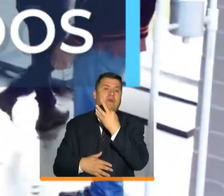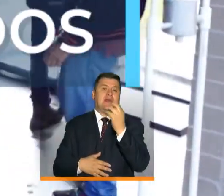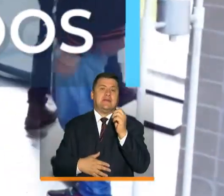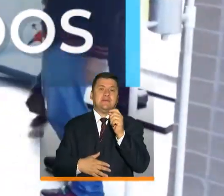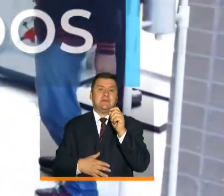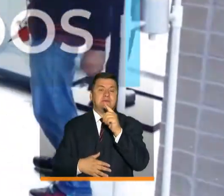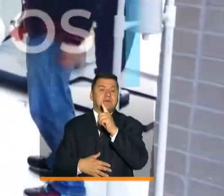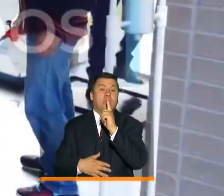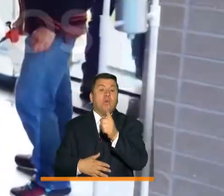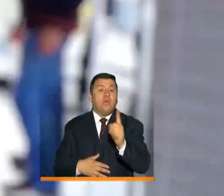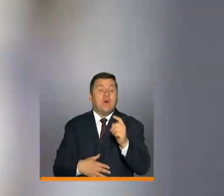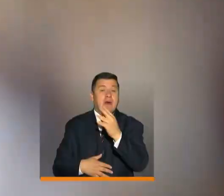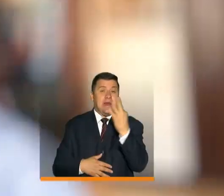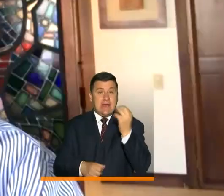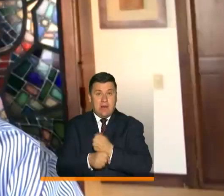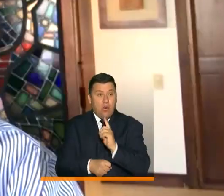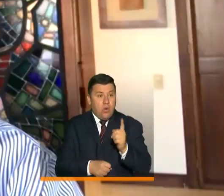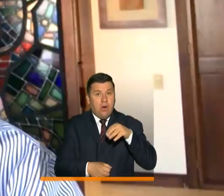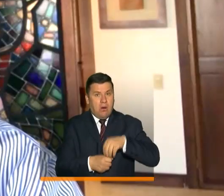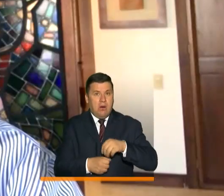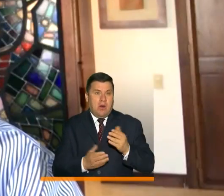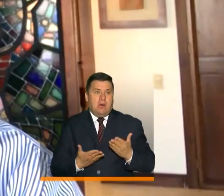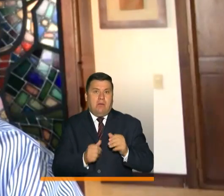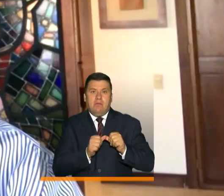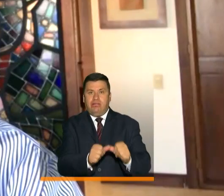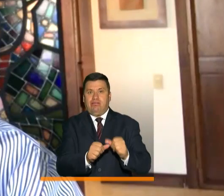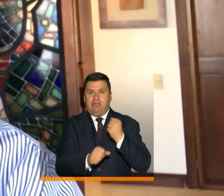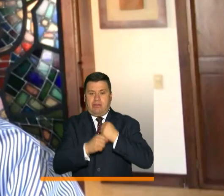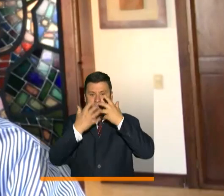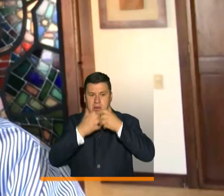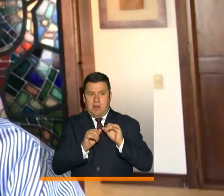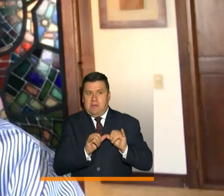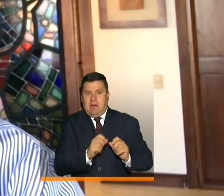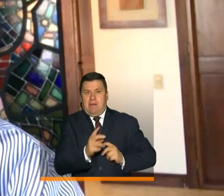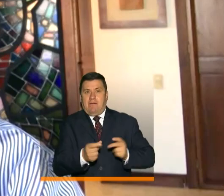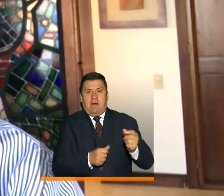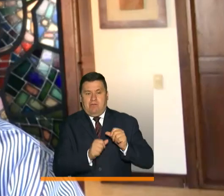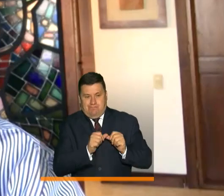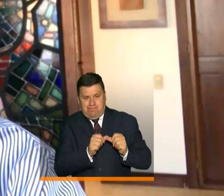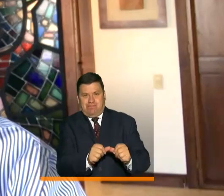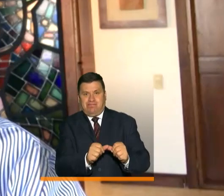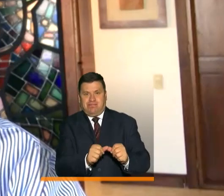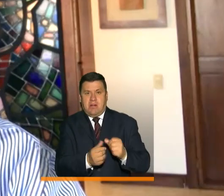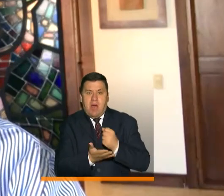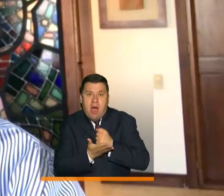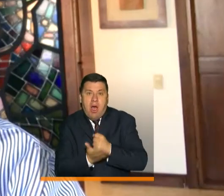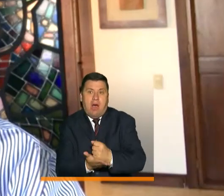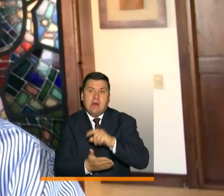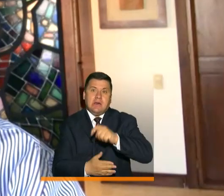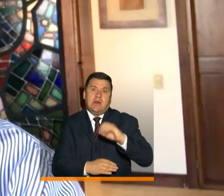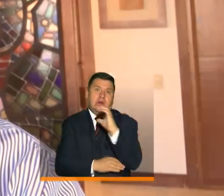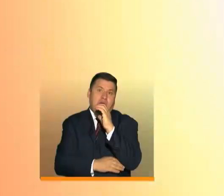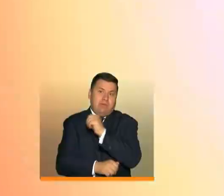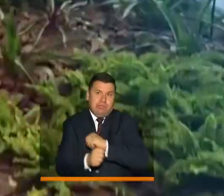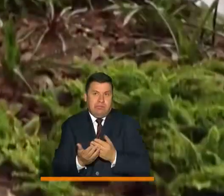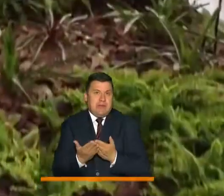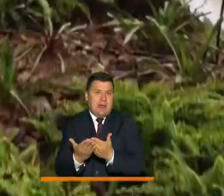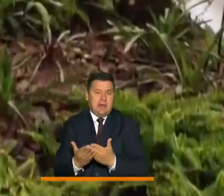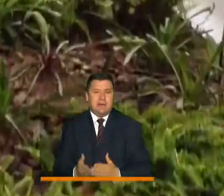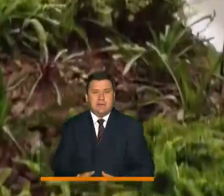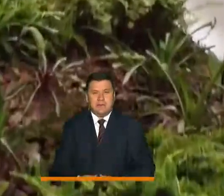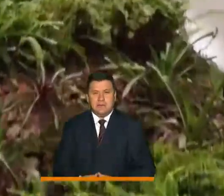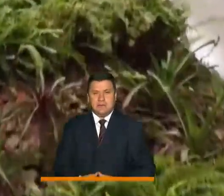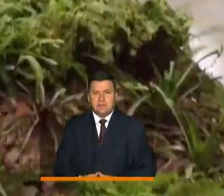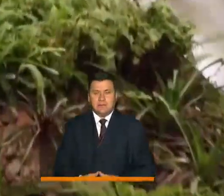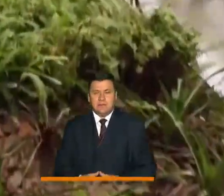personas, lo cual nos ha ayudado a proteger el empleo formal del país y ayudar a la demanda que necesitamos tanto.